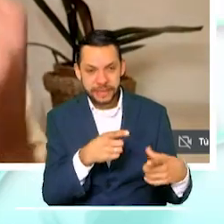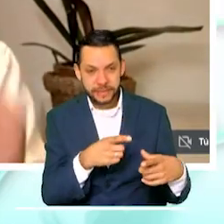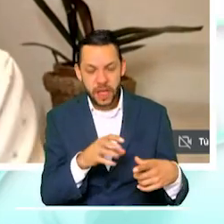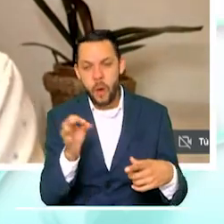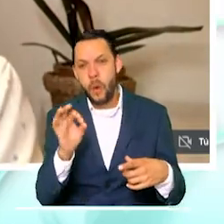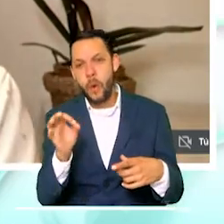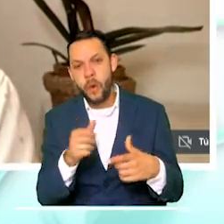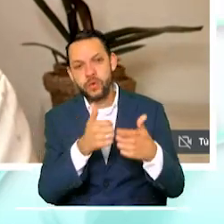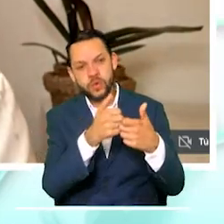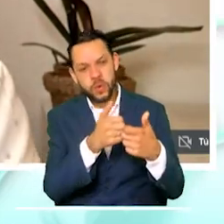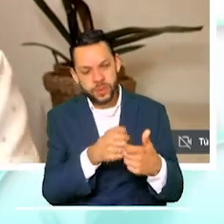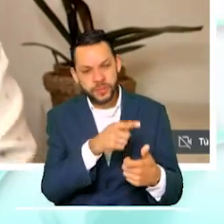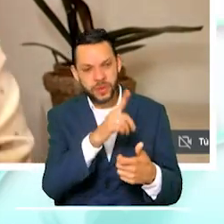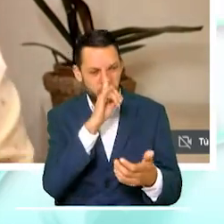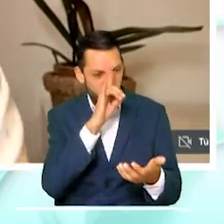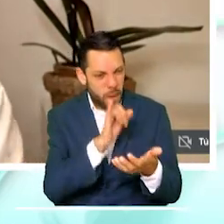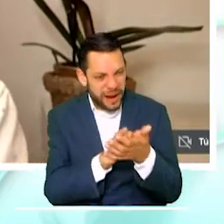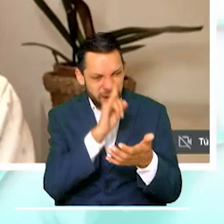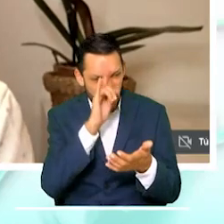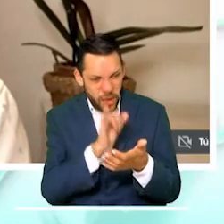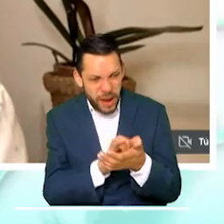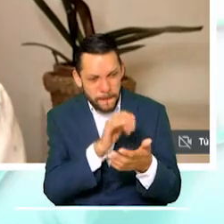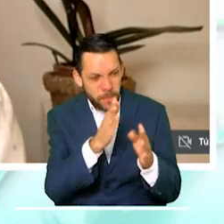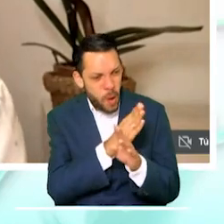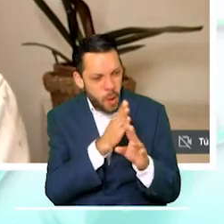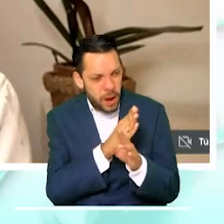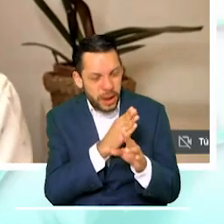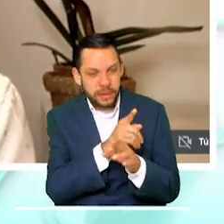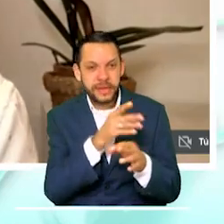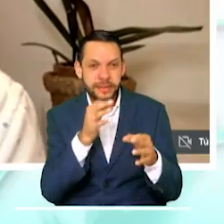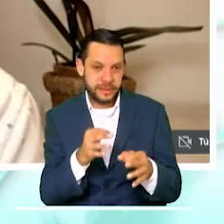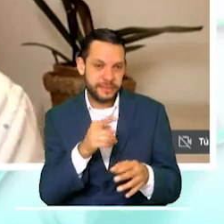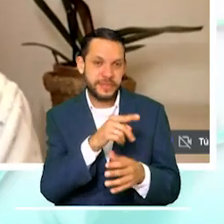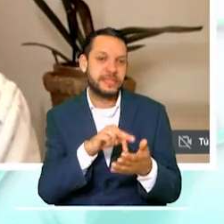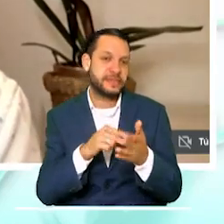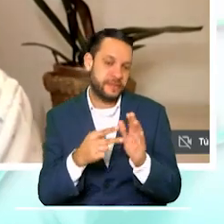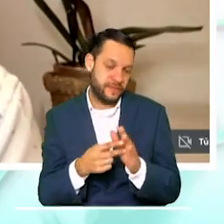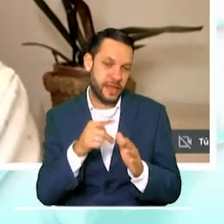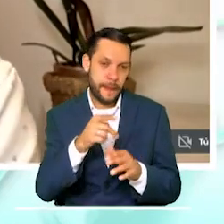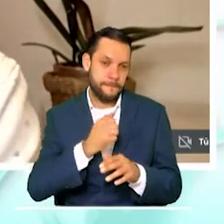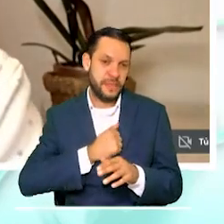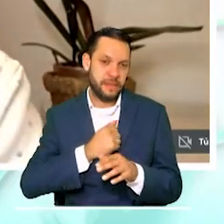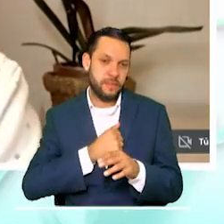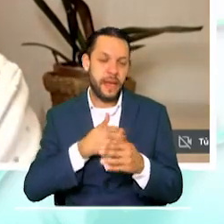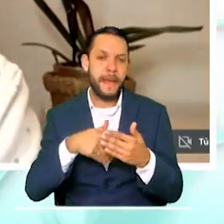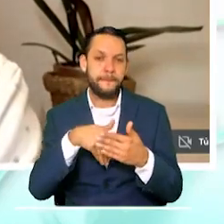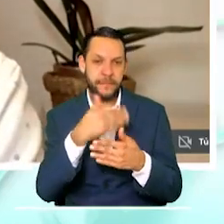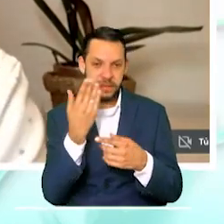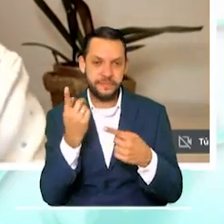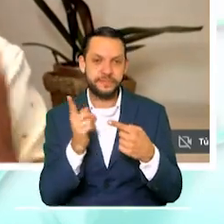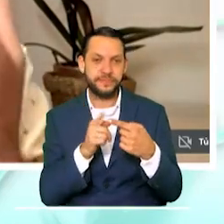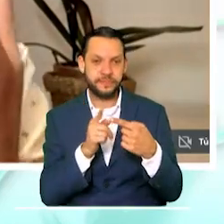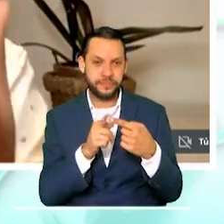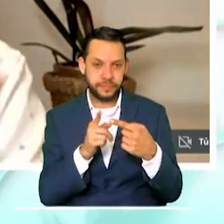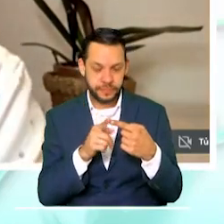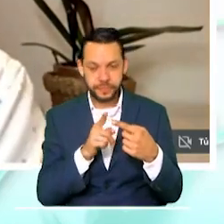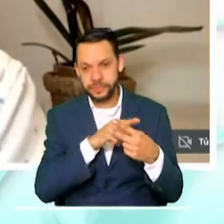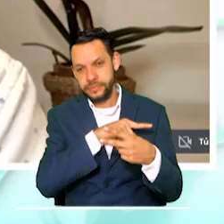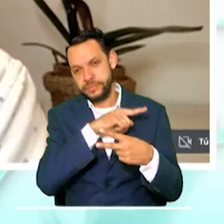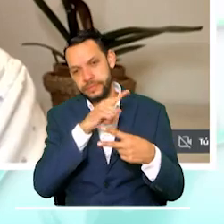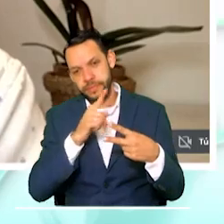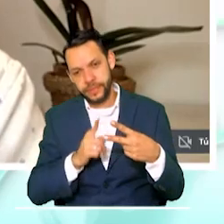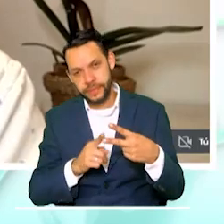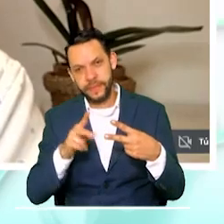para bajar esos triglicéridos, para bajar los niveles de azúcar. Negación. Después de la negación viene un segundo